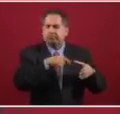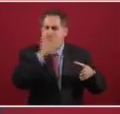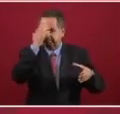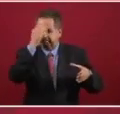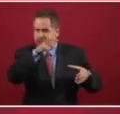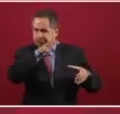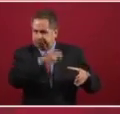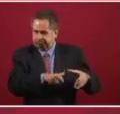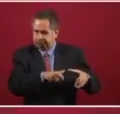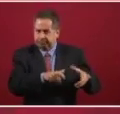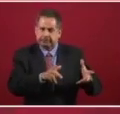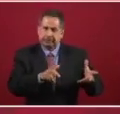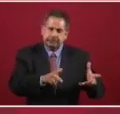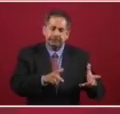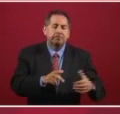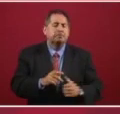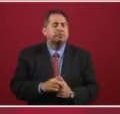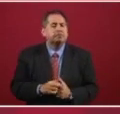para